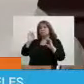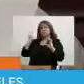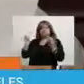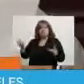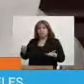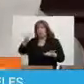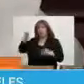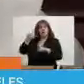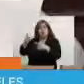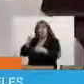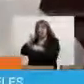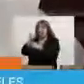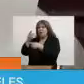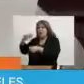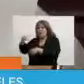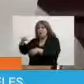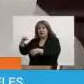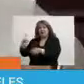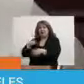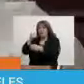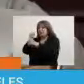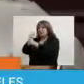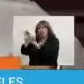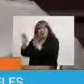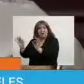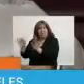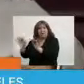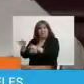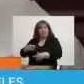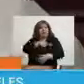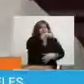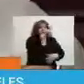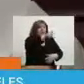ya que no tienen las mismas obligaciones de trabajar que